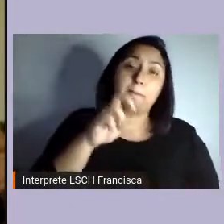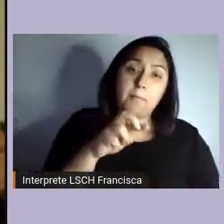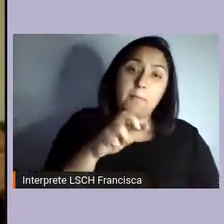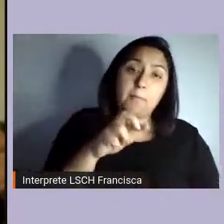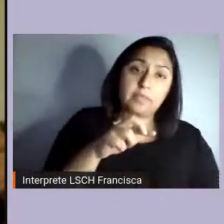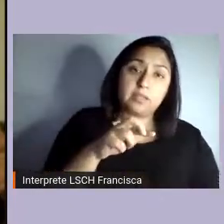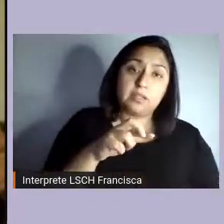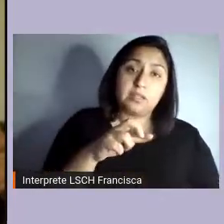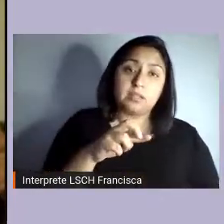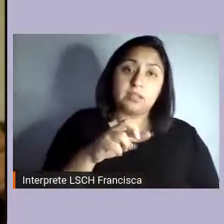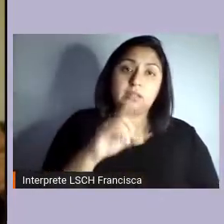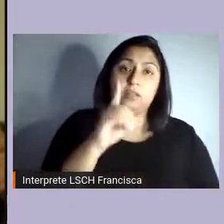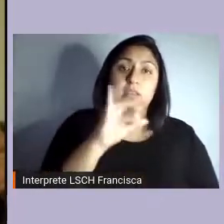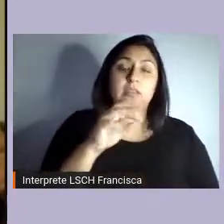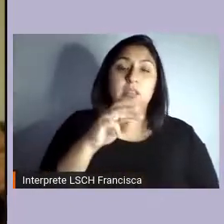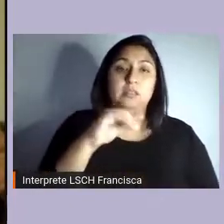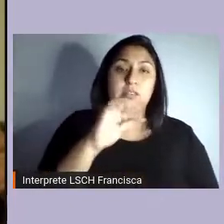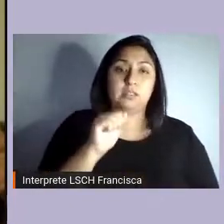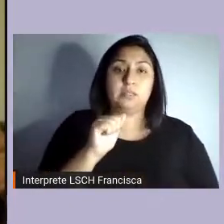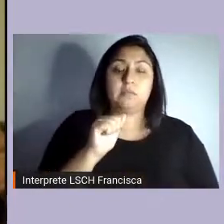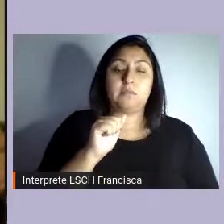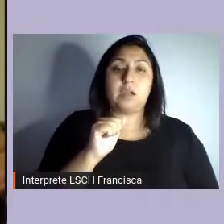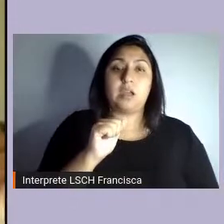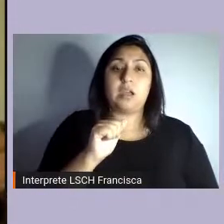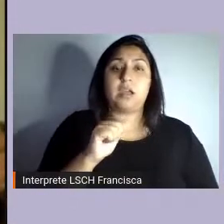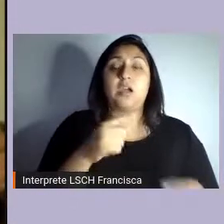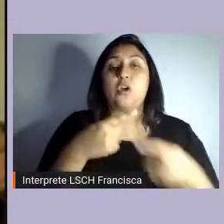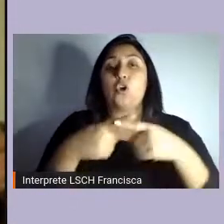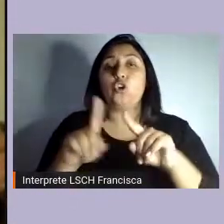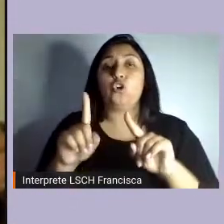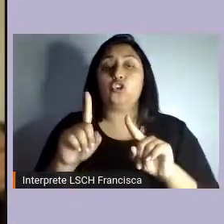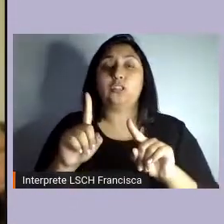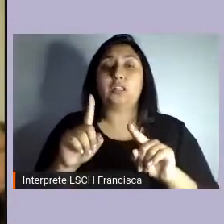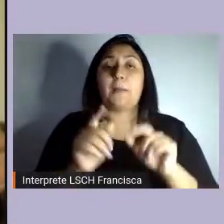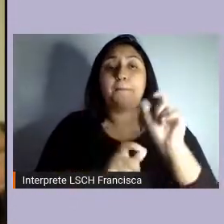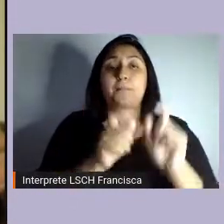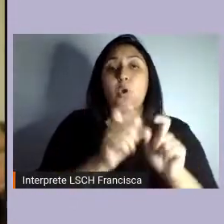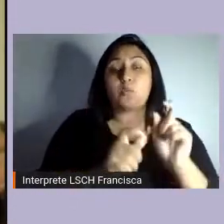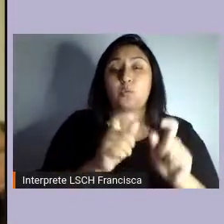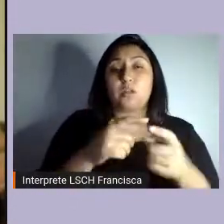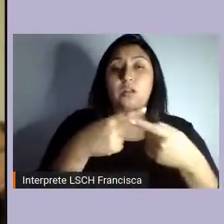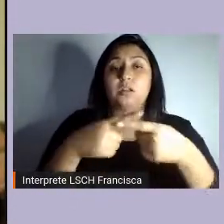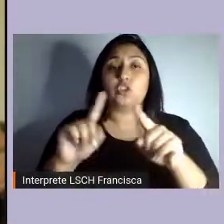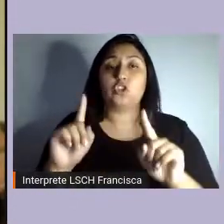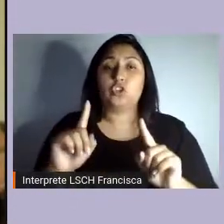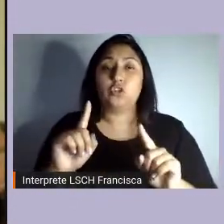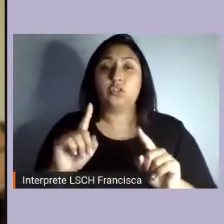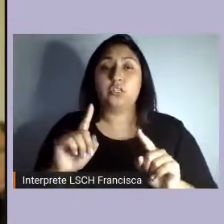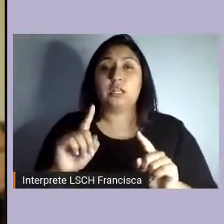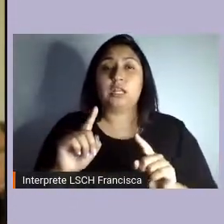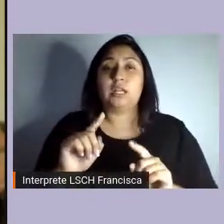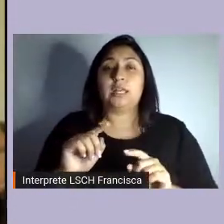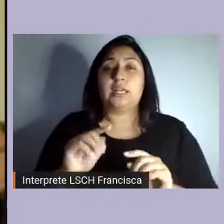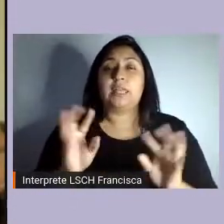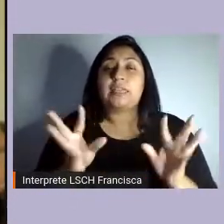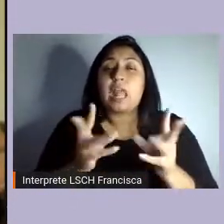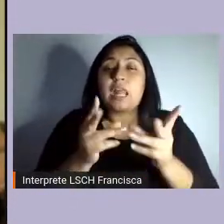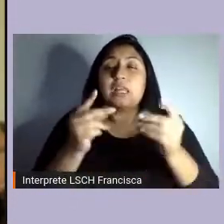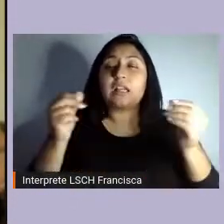décima muy a tono popular y otra muy a tono así como de un registro bien sofisticado, de poesía muy moderna.